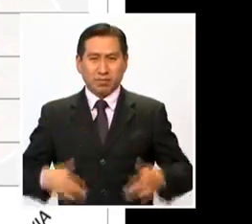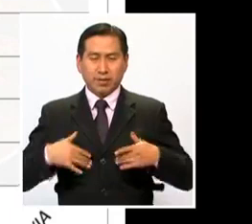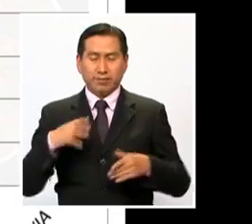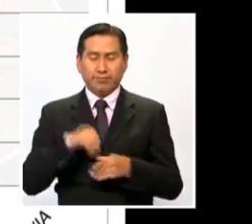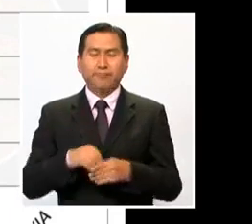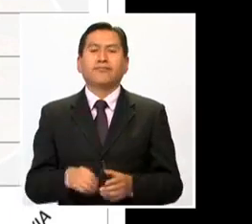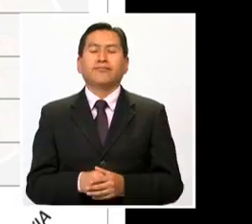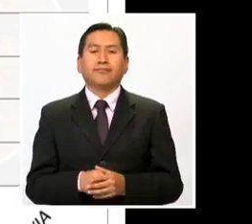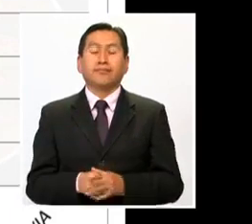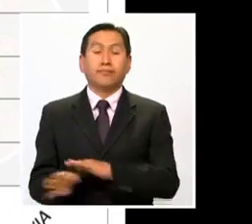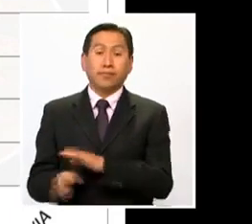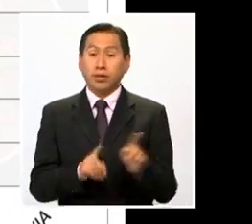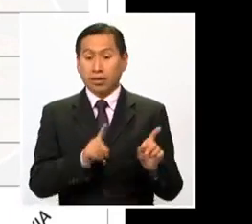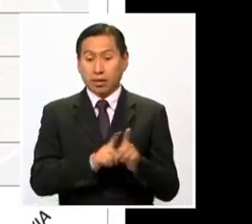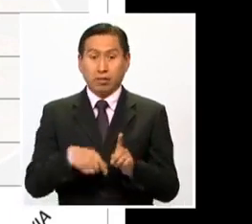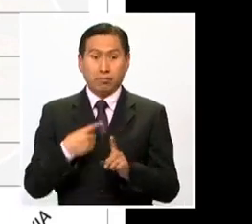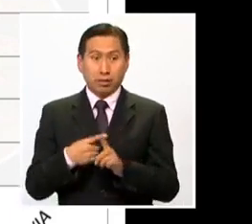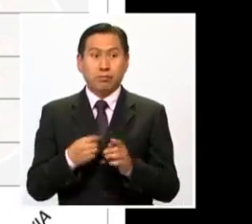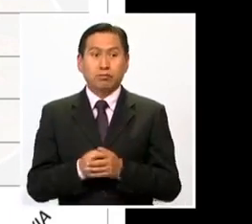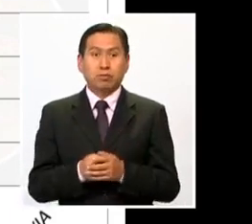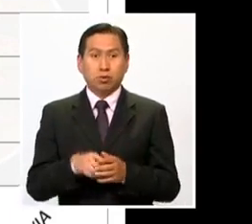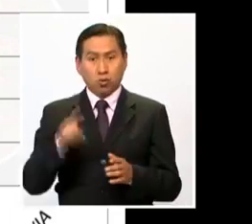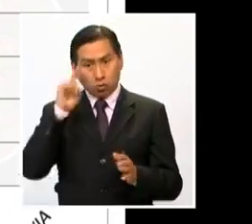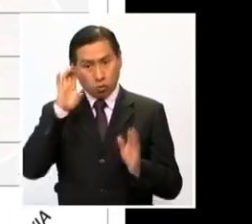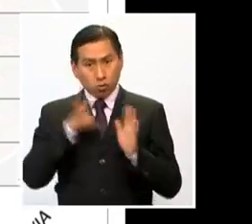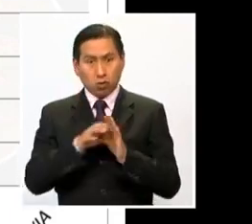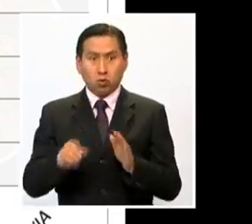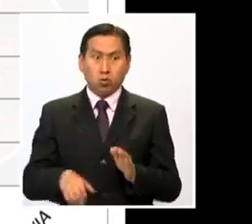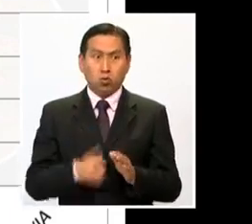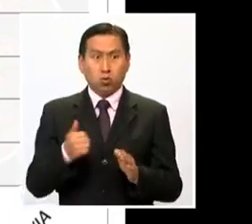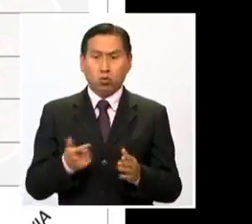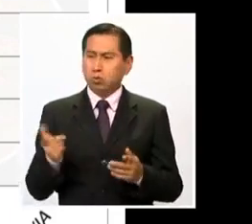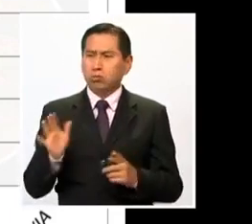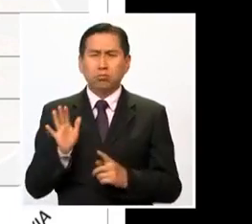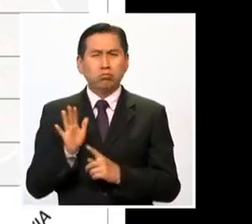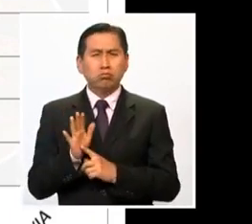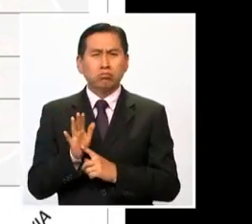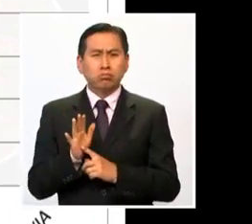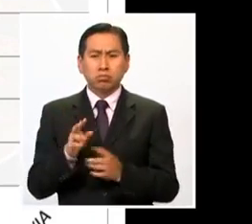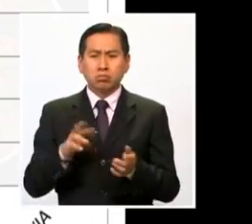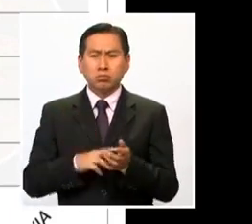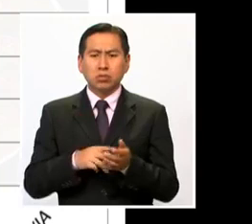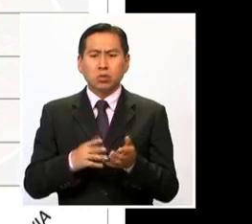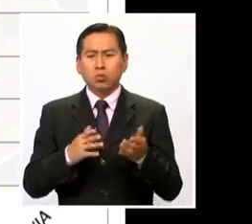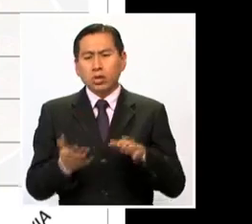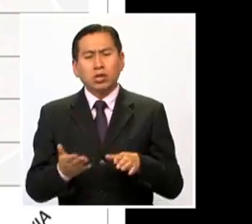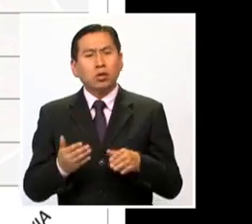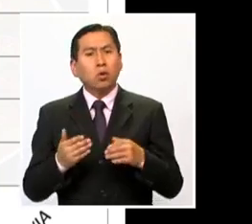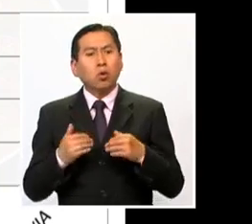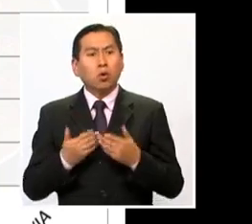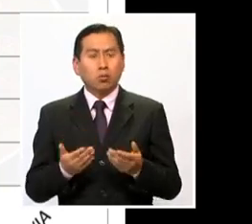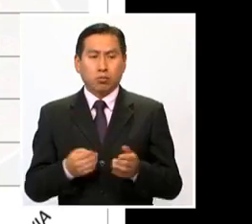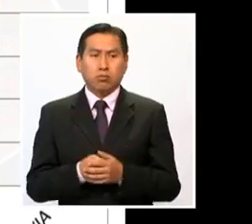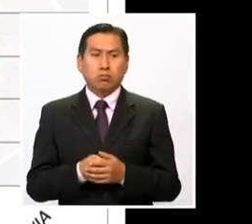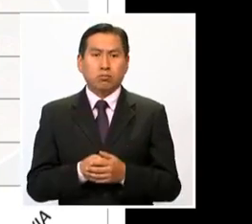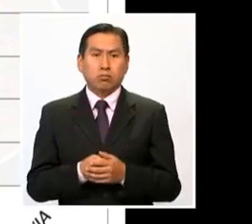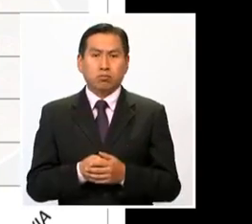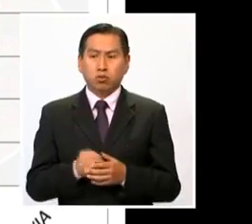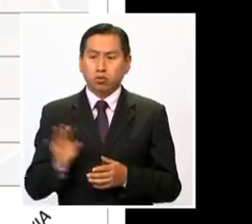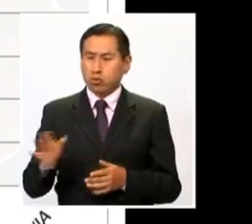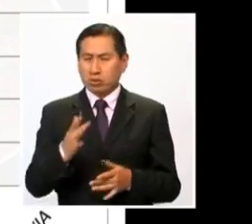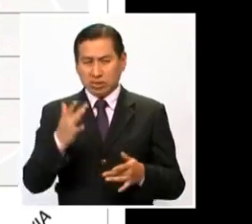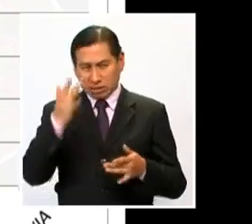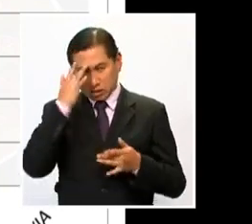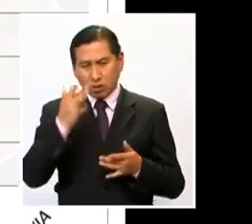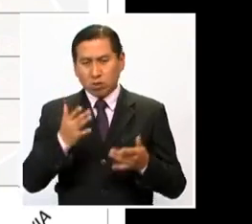asimismo en el siguiente gráfico mostramos la letalidad es decir el número de personas